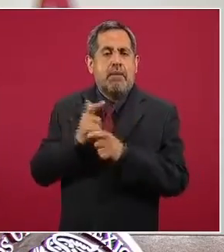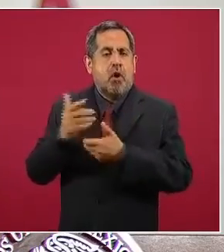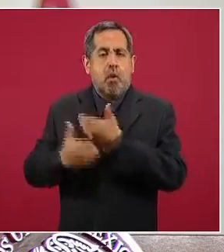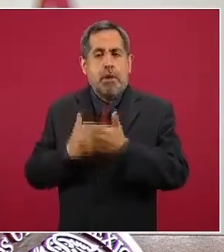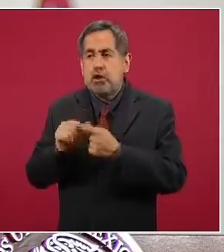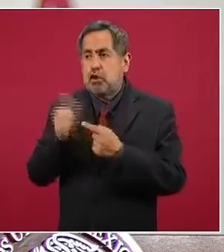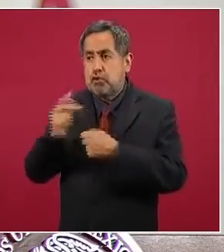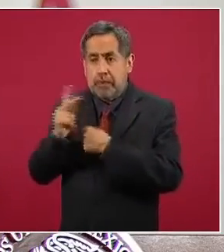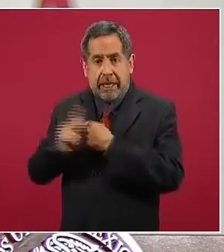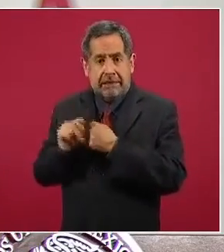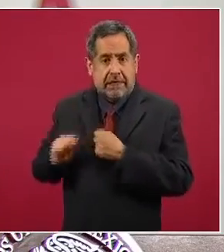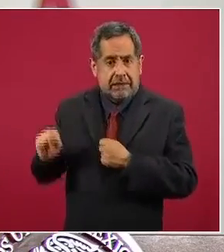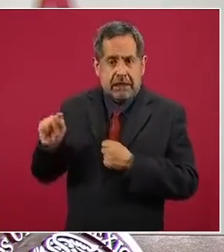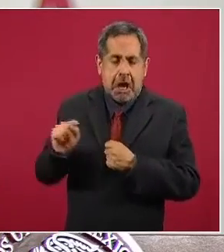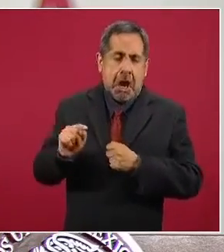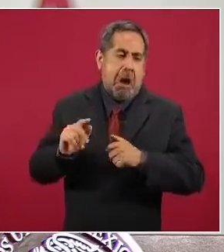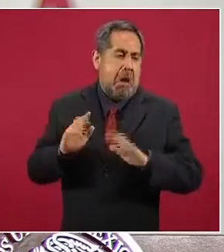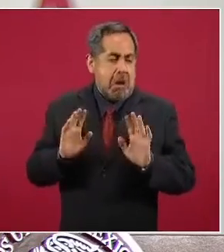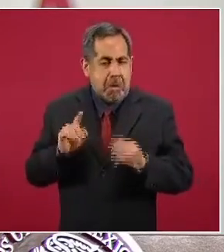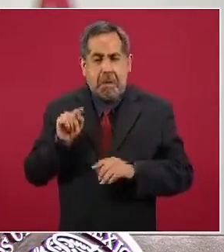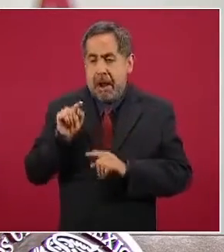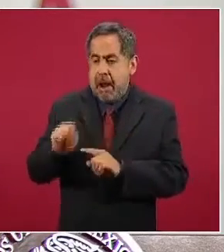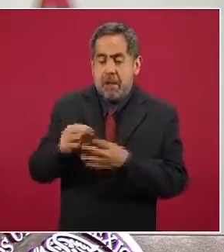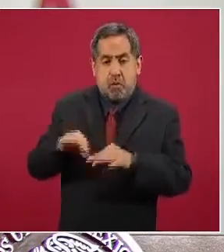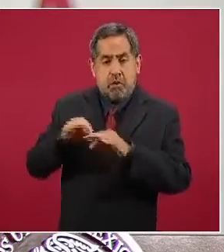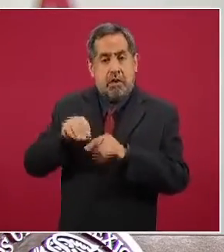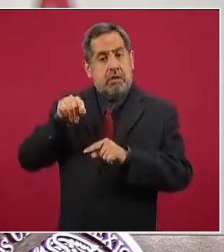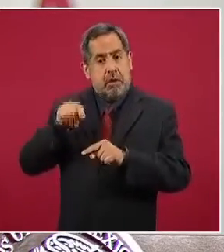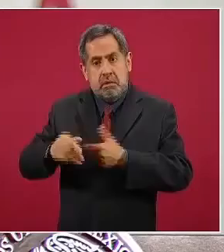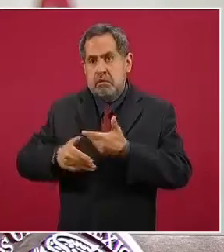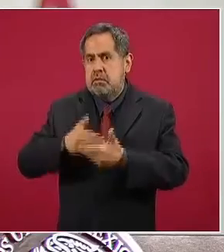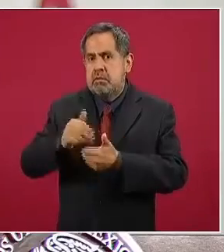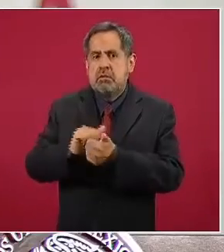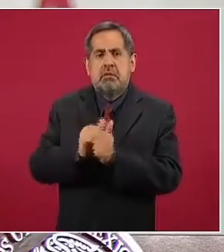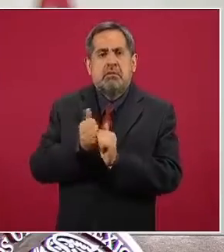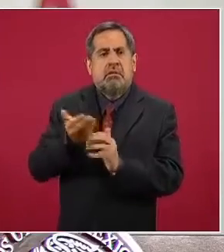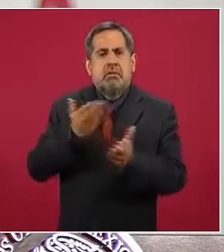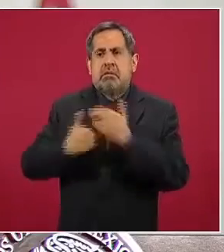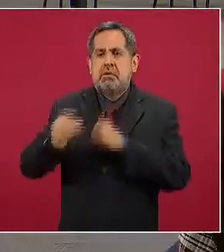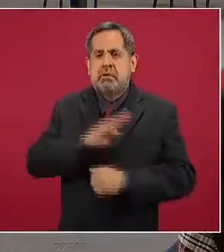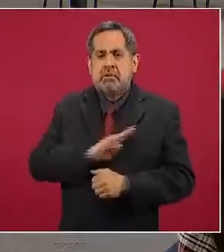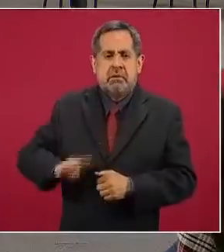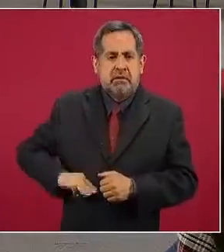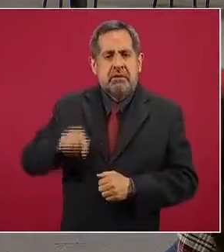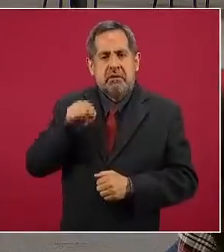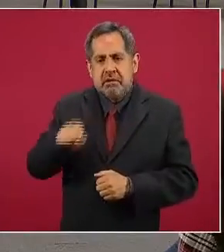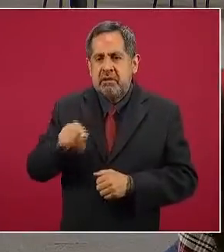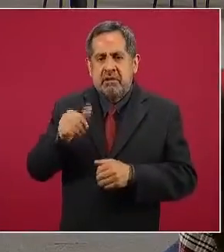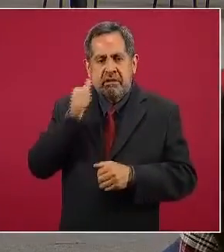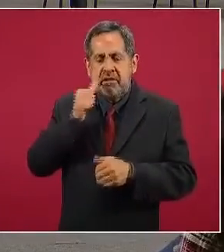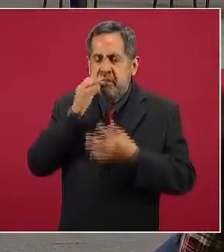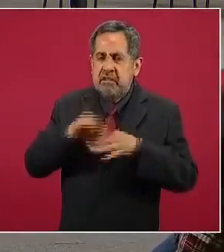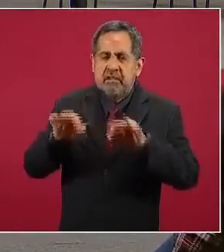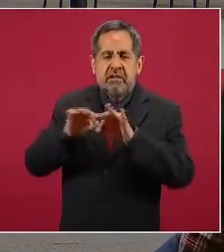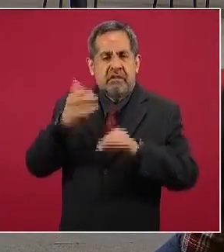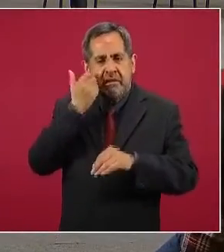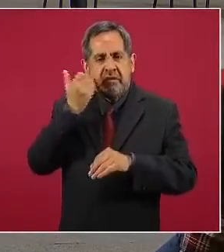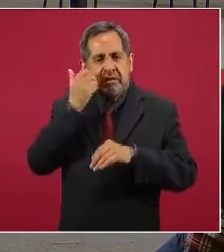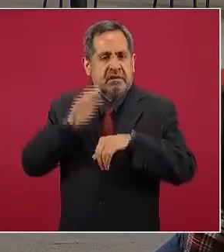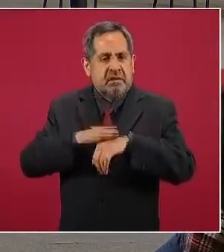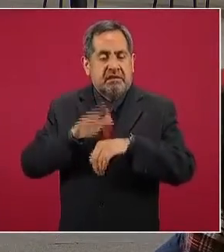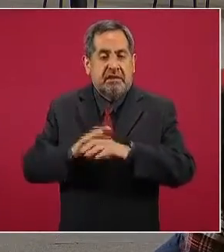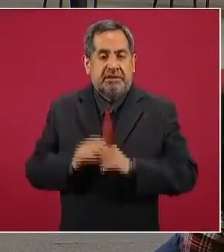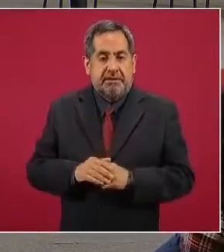comercio, es un referente muy importante del desarrollo de la economía del municipio, y ha sido en ese sentido un reclamo. Y estos dos